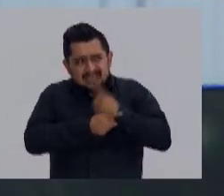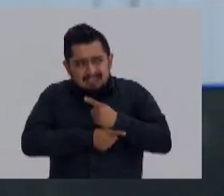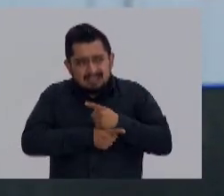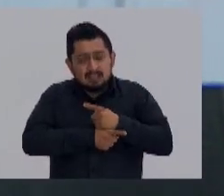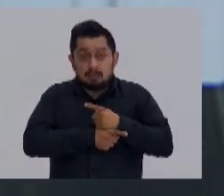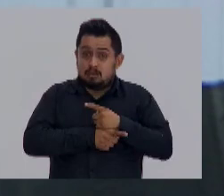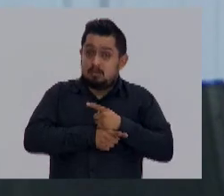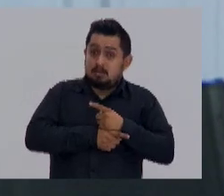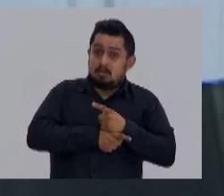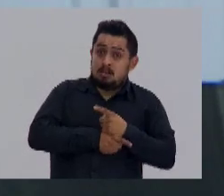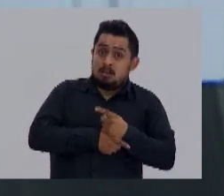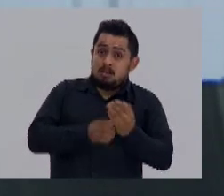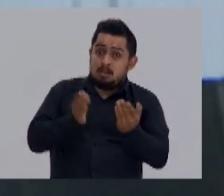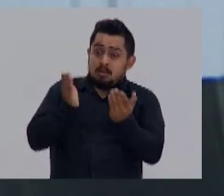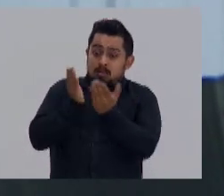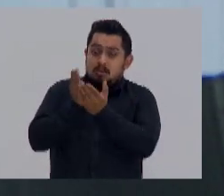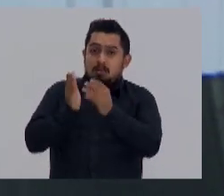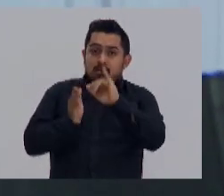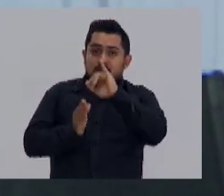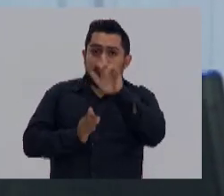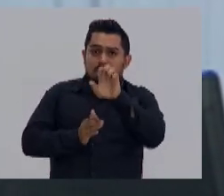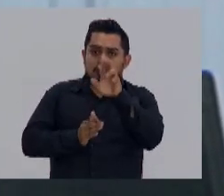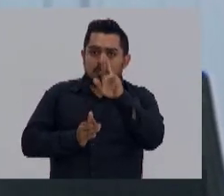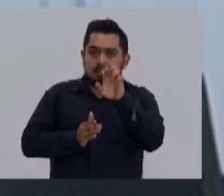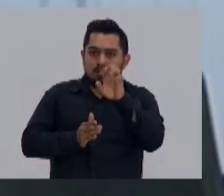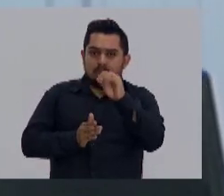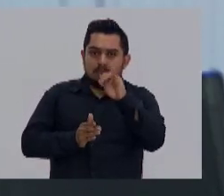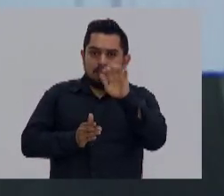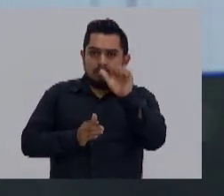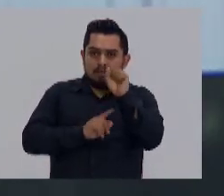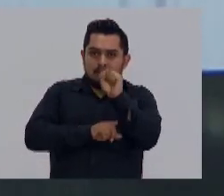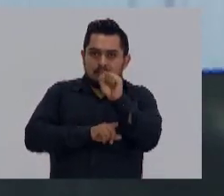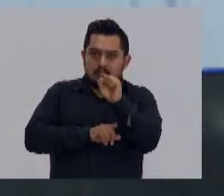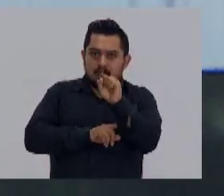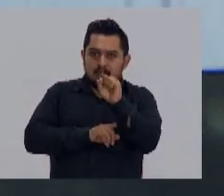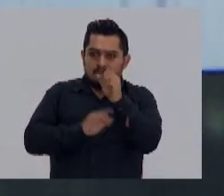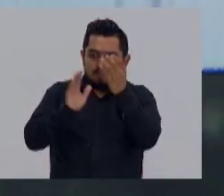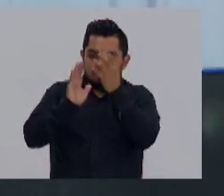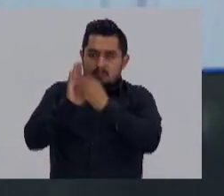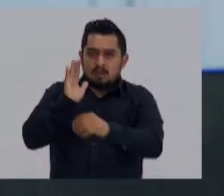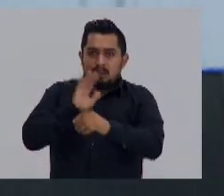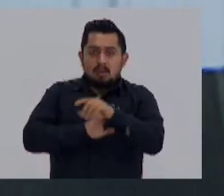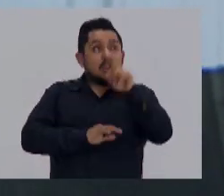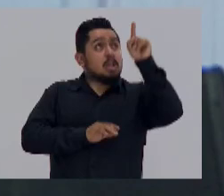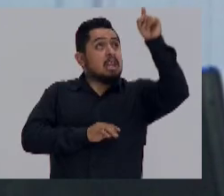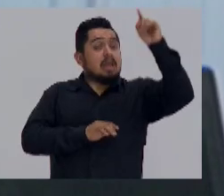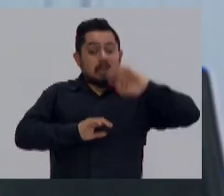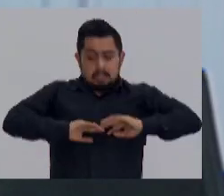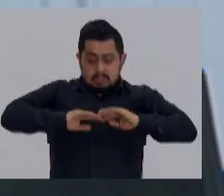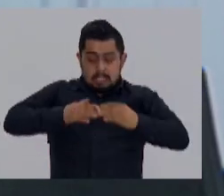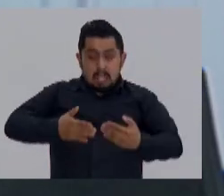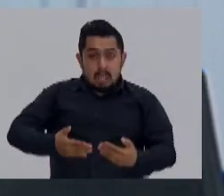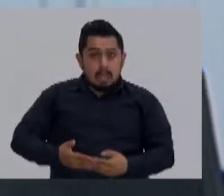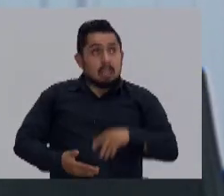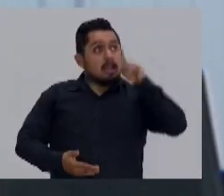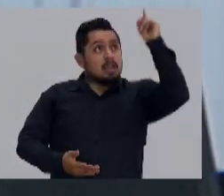Lea Jeremías, por el tiempo no lo leí. Desde el vientre te escogí, dice el